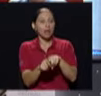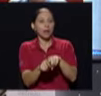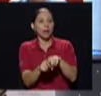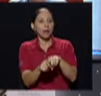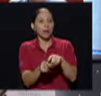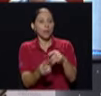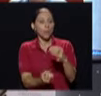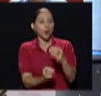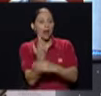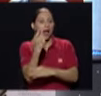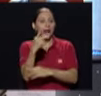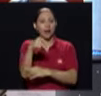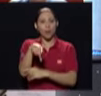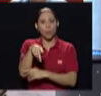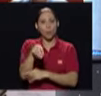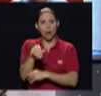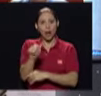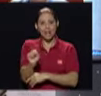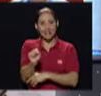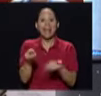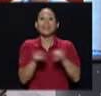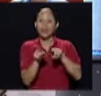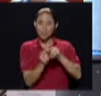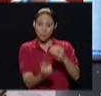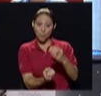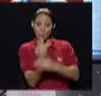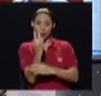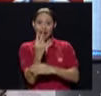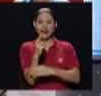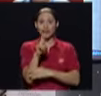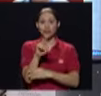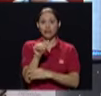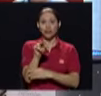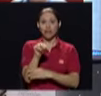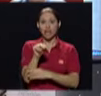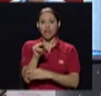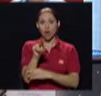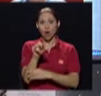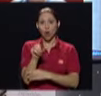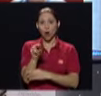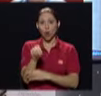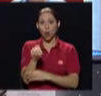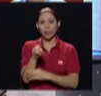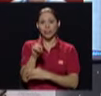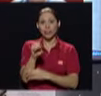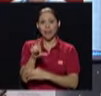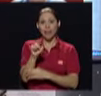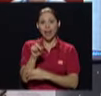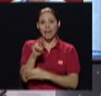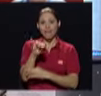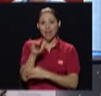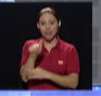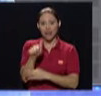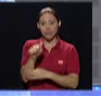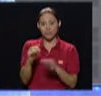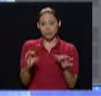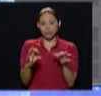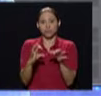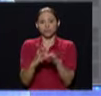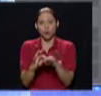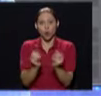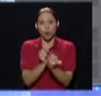Poas. También en el Rincón de la Vieja se están haciendo estudios, esto un poco en coordinación con el Instituto de Costalizanzas de